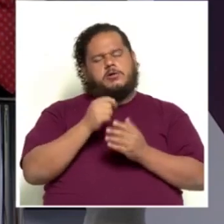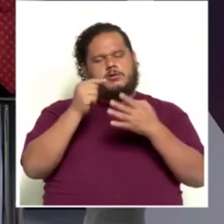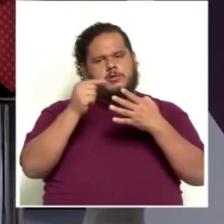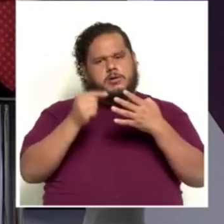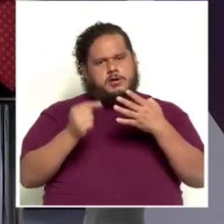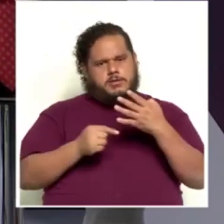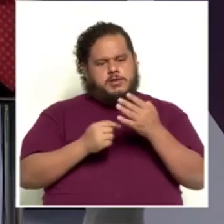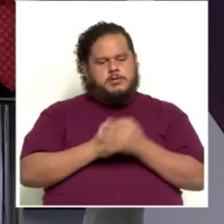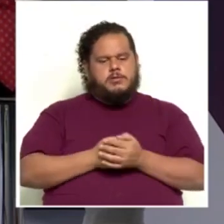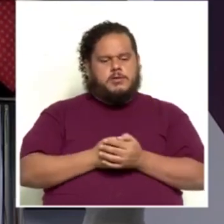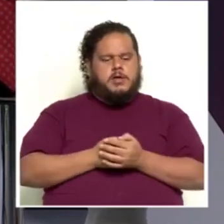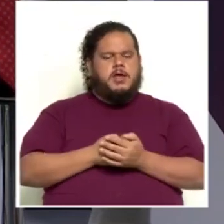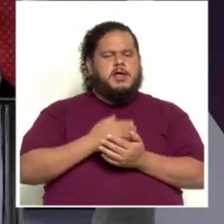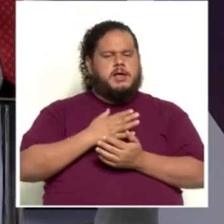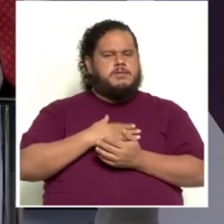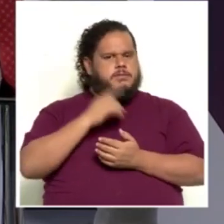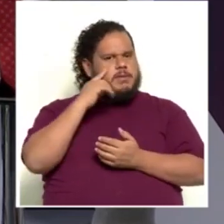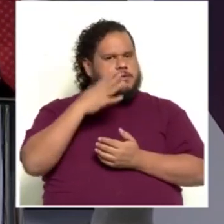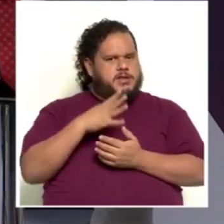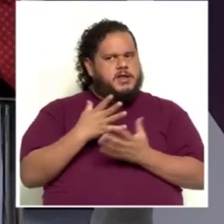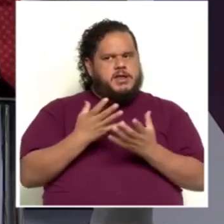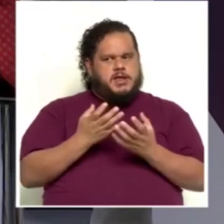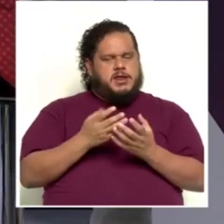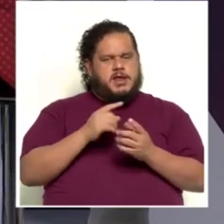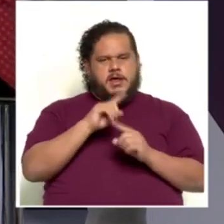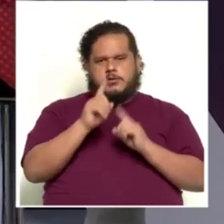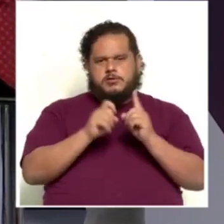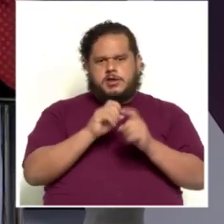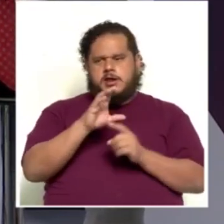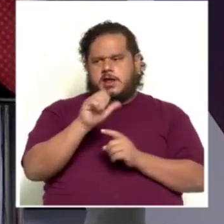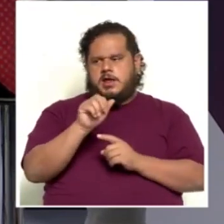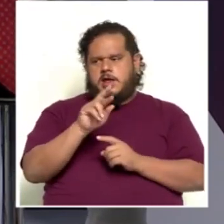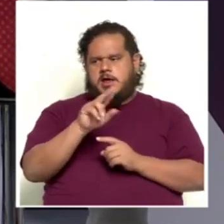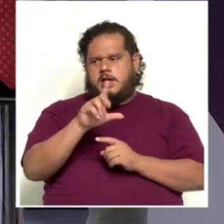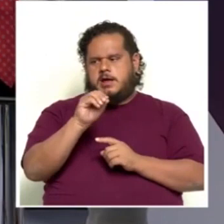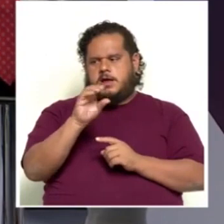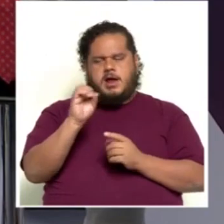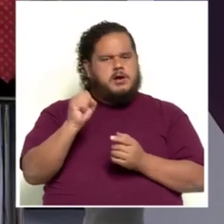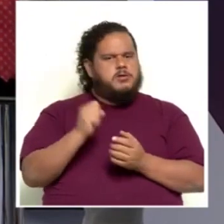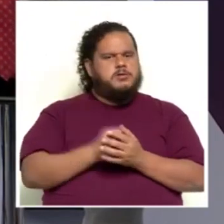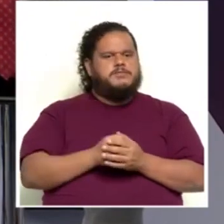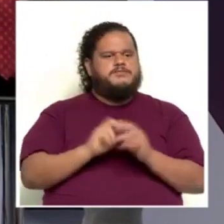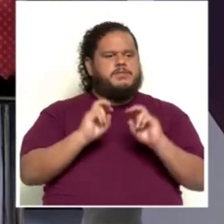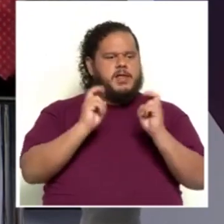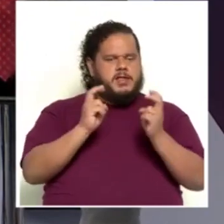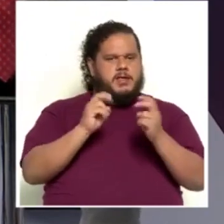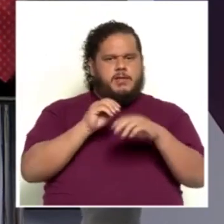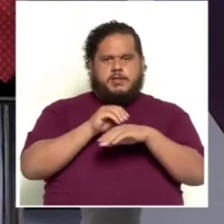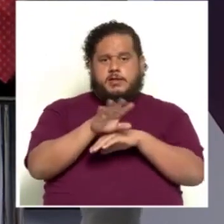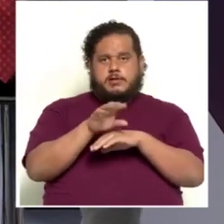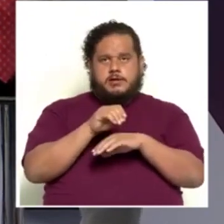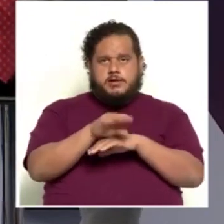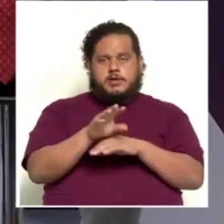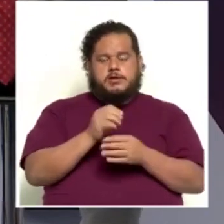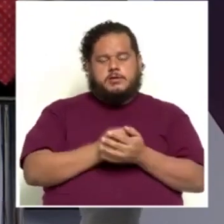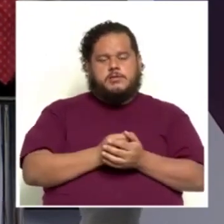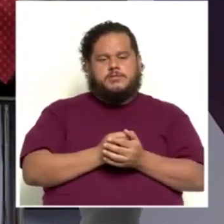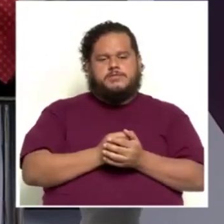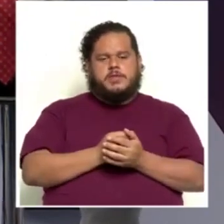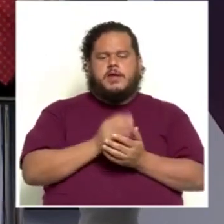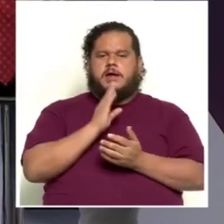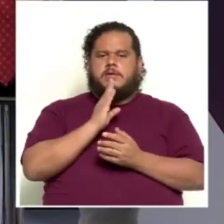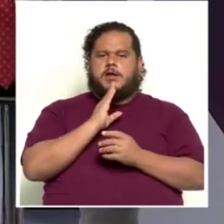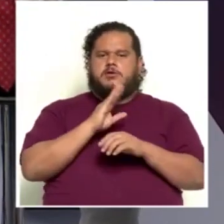parece que quería consultarle a Carlos, y es el tema de la orientación en